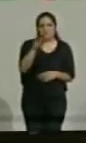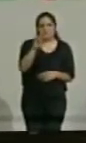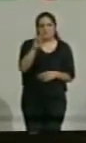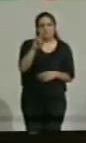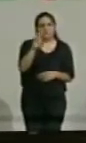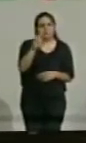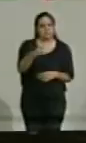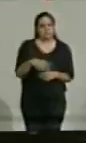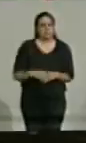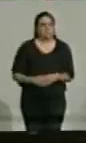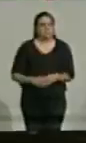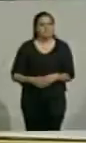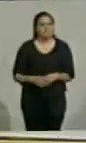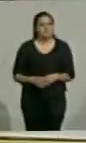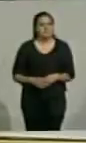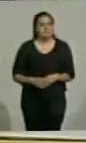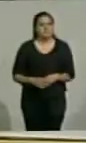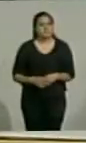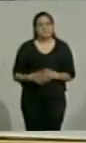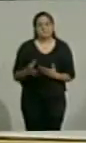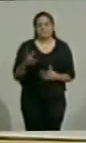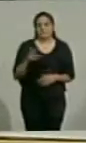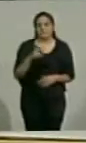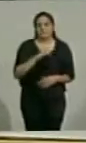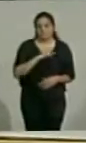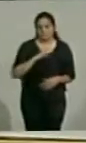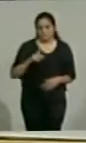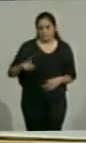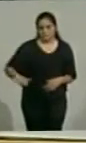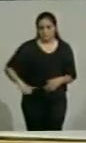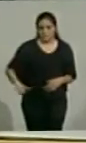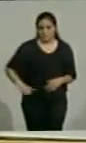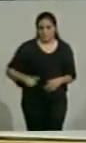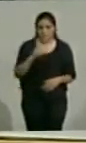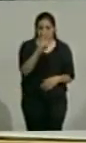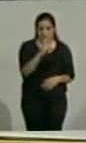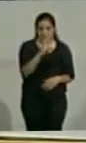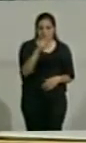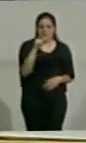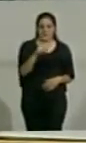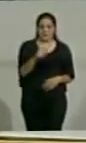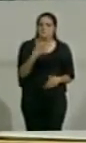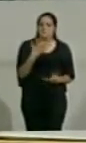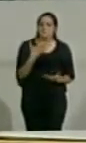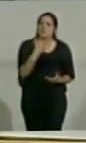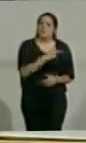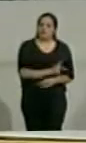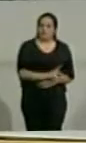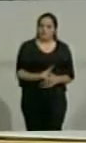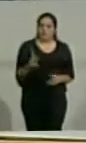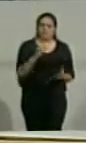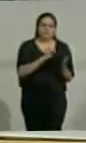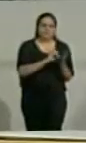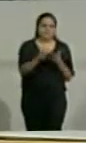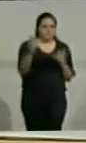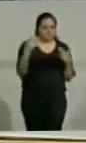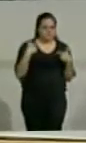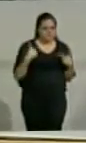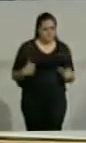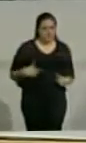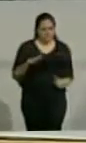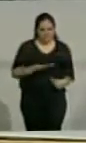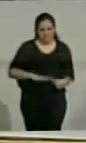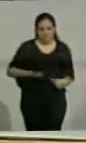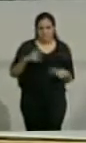2 minutos, candidato. En mi gobierno, el agua seguirá siendo un bien social y un derecho fundamental de los potosinos y